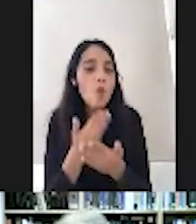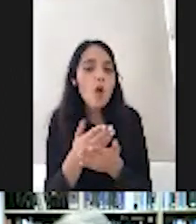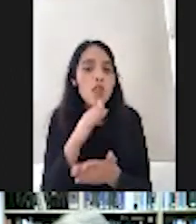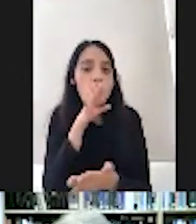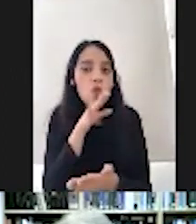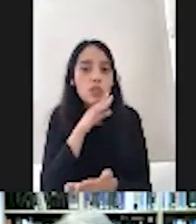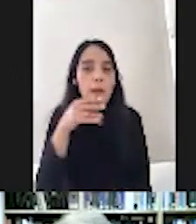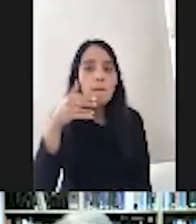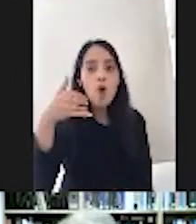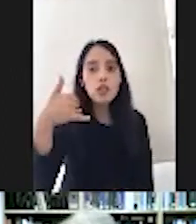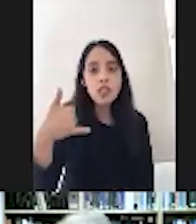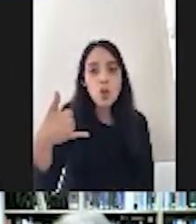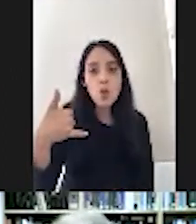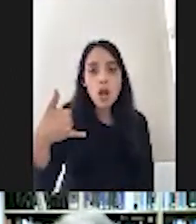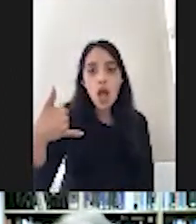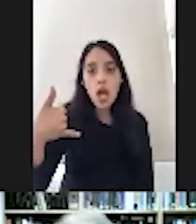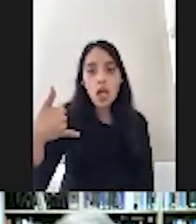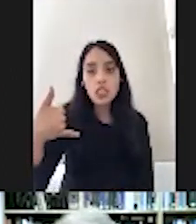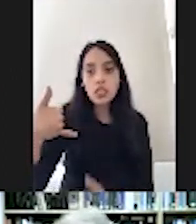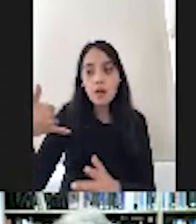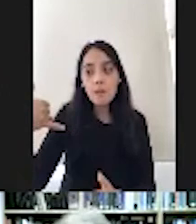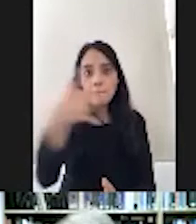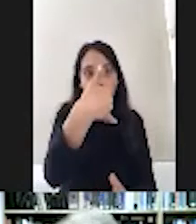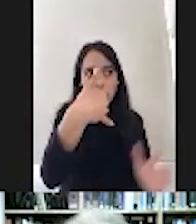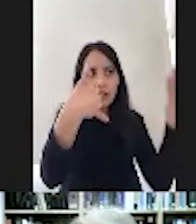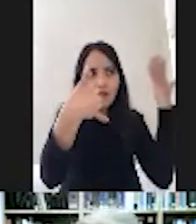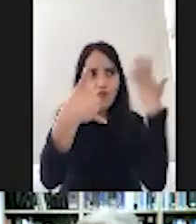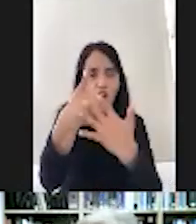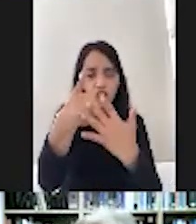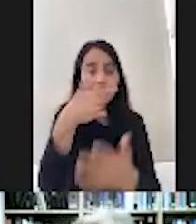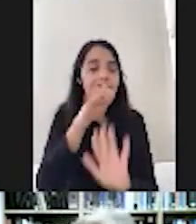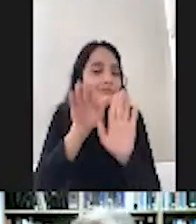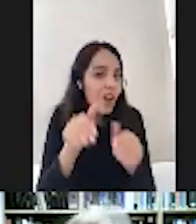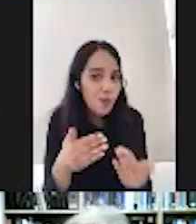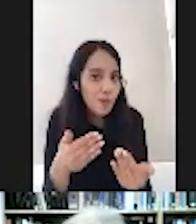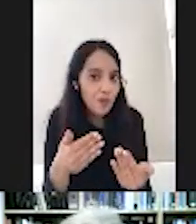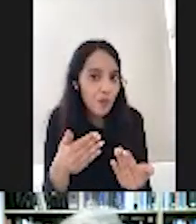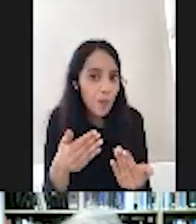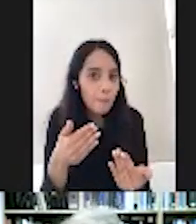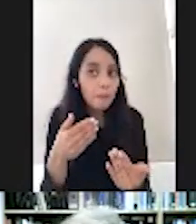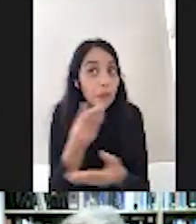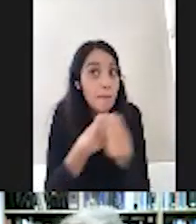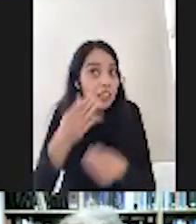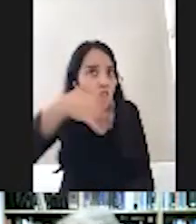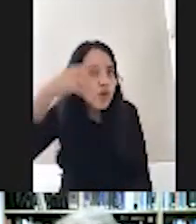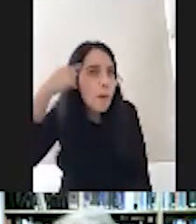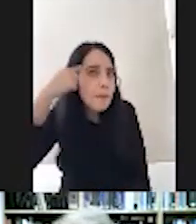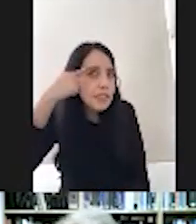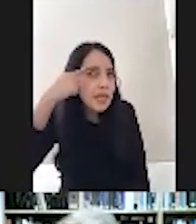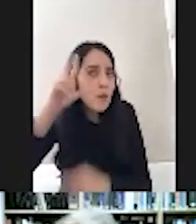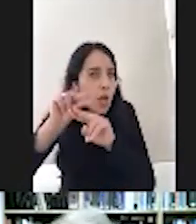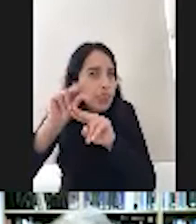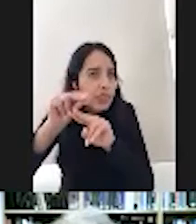celular, la cámara fotográfica y la mueve, todo se pone borroso. Bueno, eso es lo que a nosotros nos debiera pasar si nuestra percepción